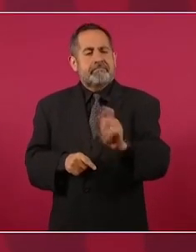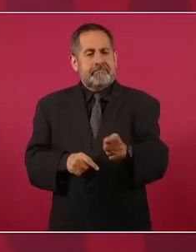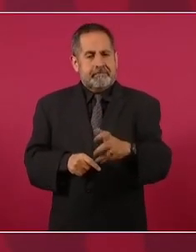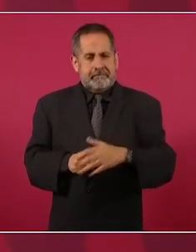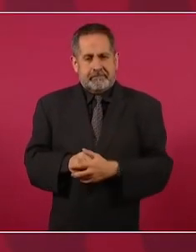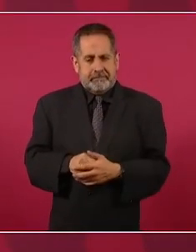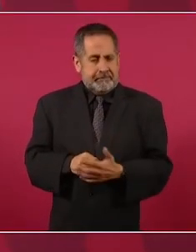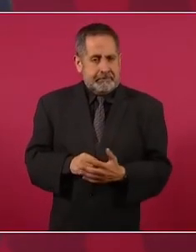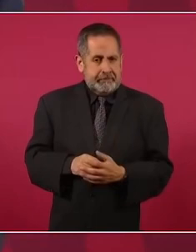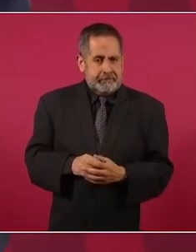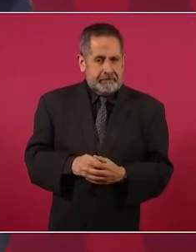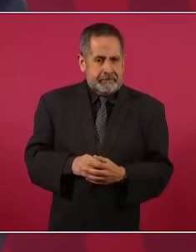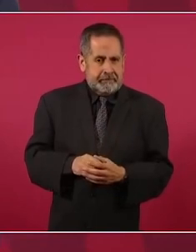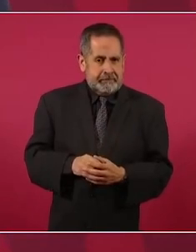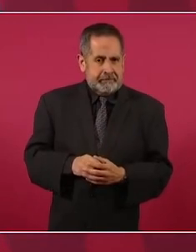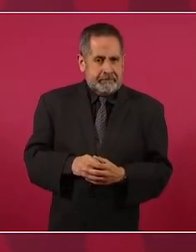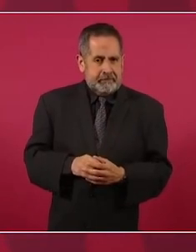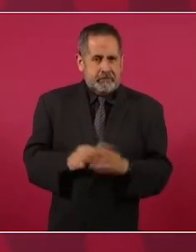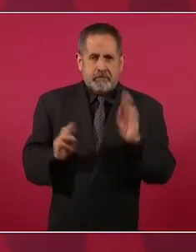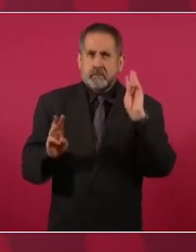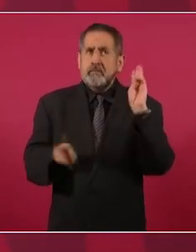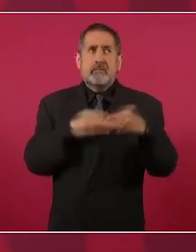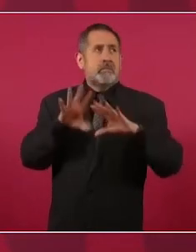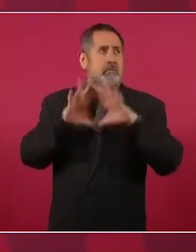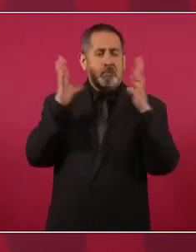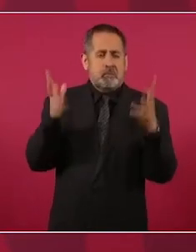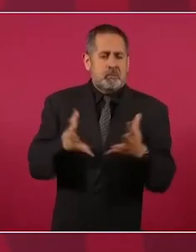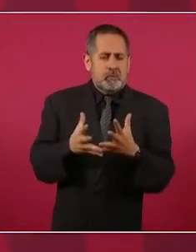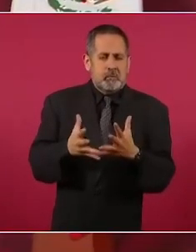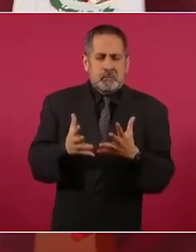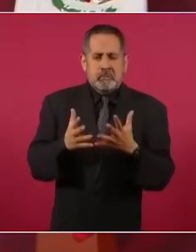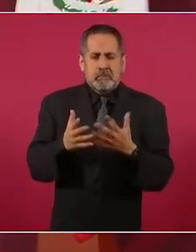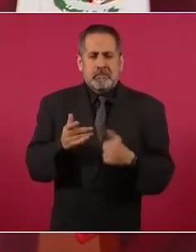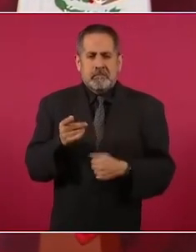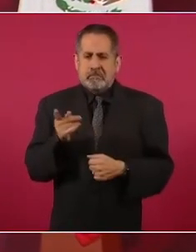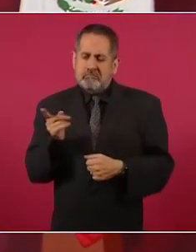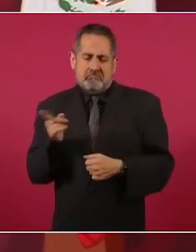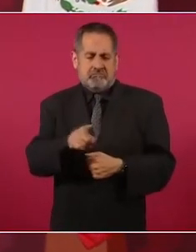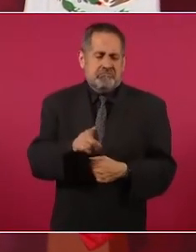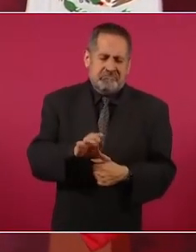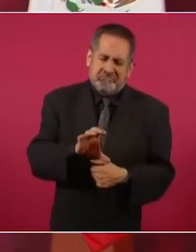en todo el mundo. Se quiere mucho